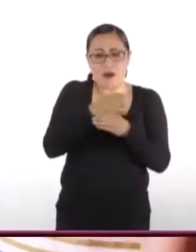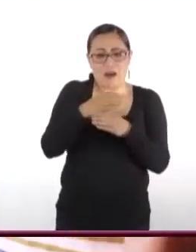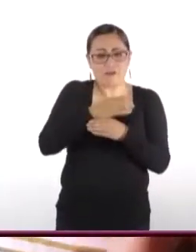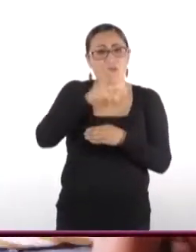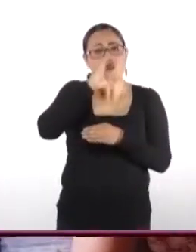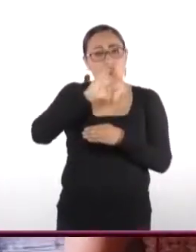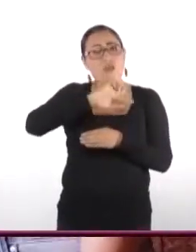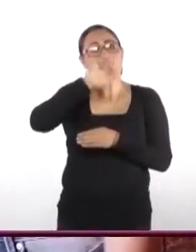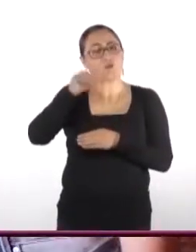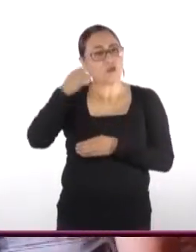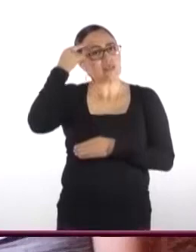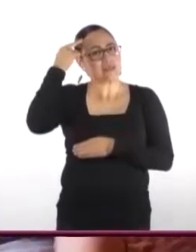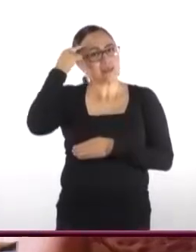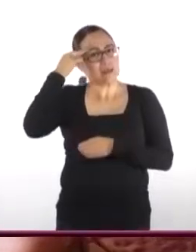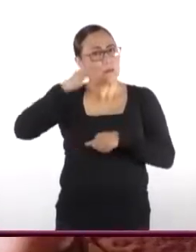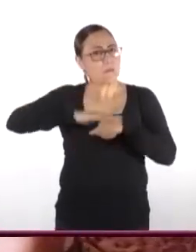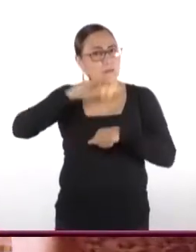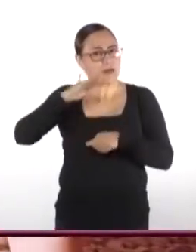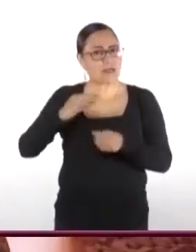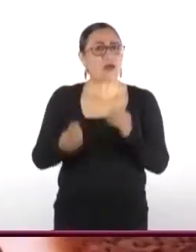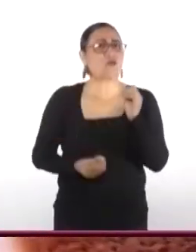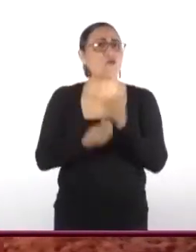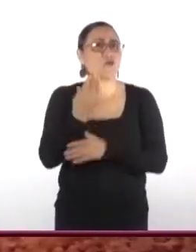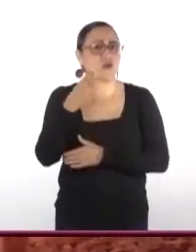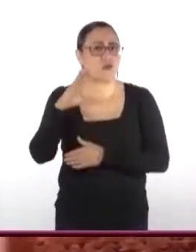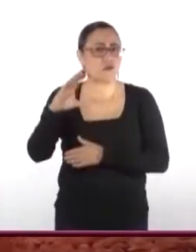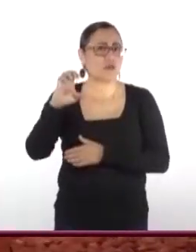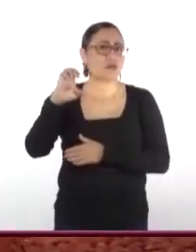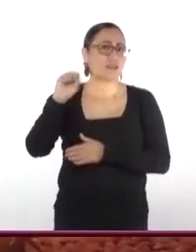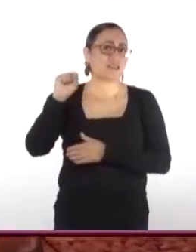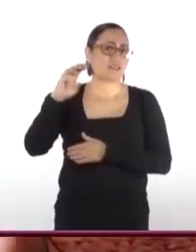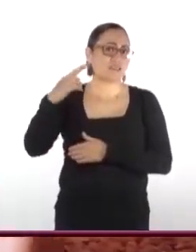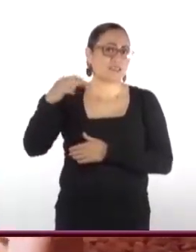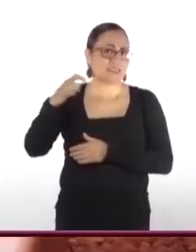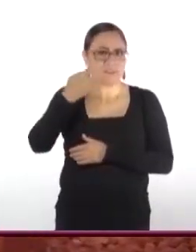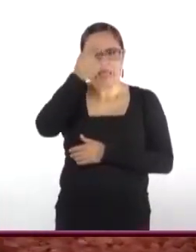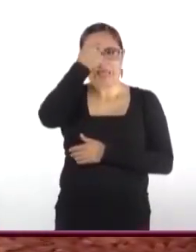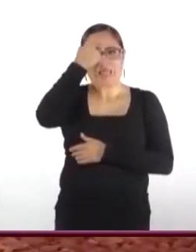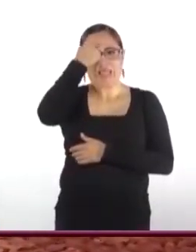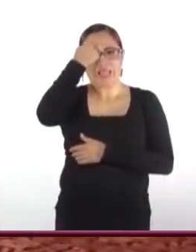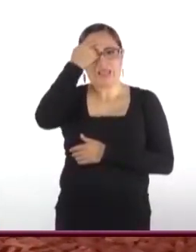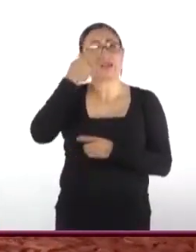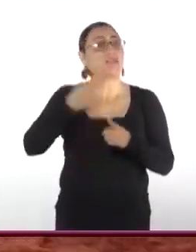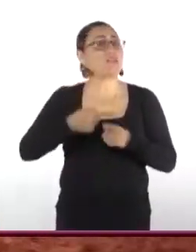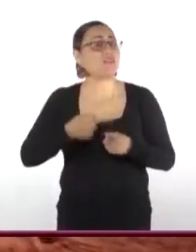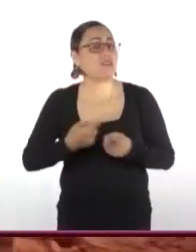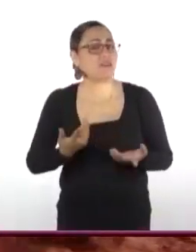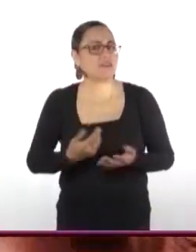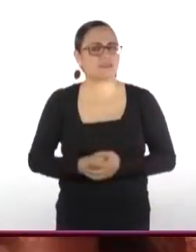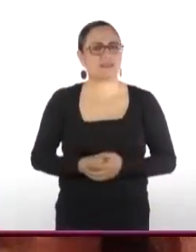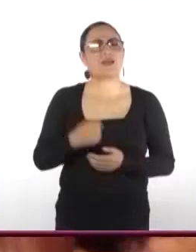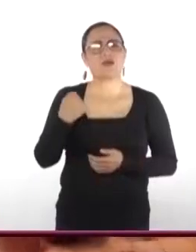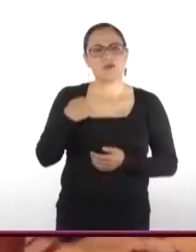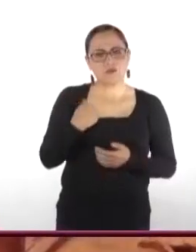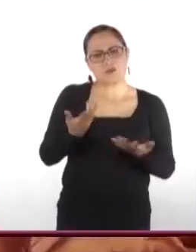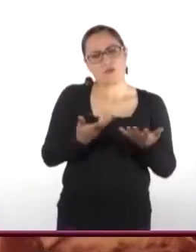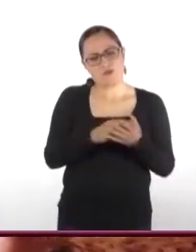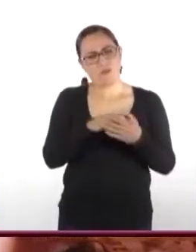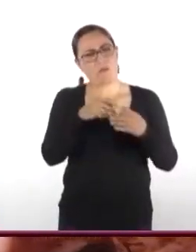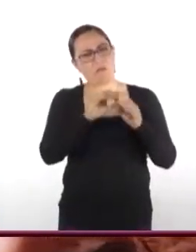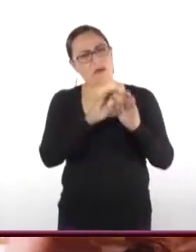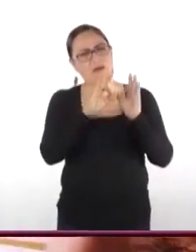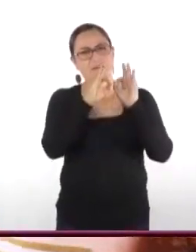otro cafecito y voy a pensarle un poco. ¿Y ahora quién será luego Escher? Obsesivo, ¿eh? Bueno, ya vi que los de